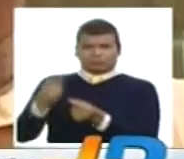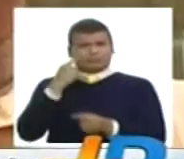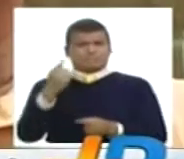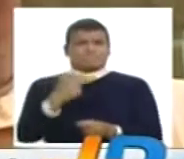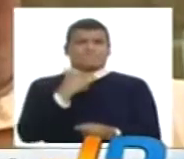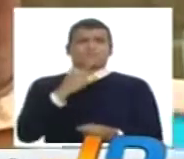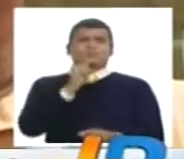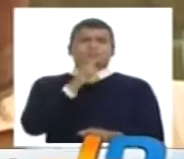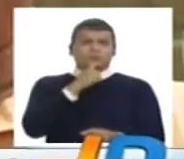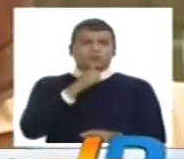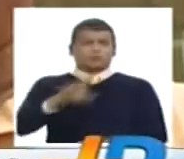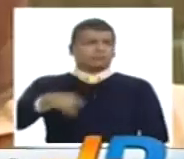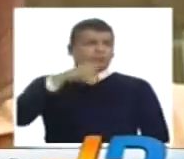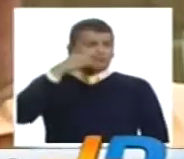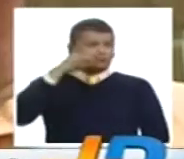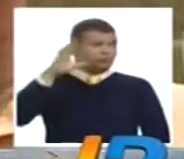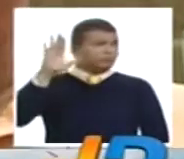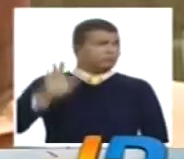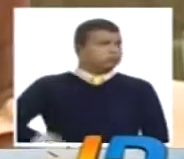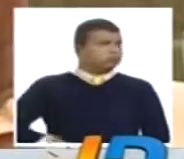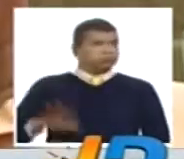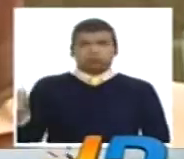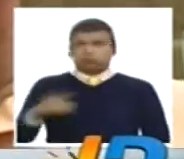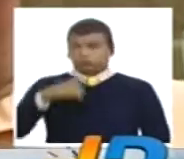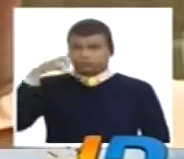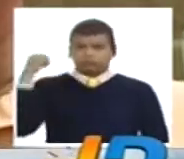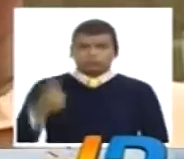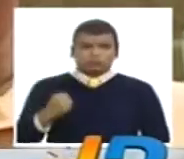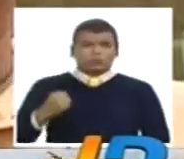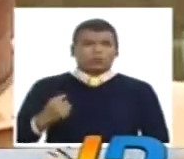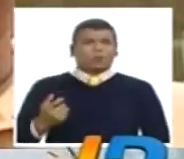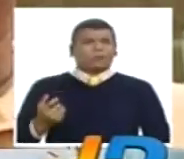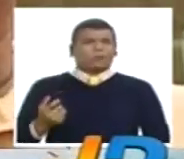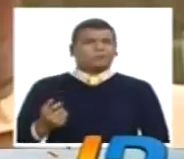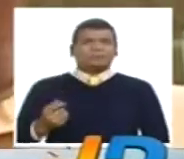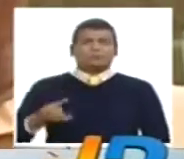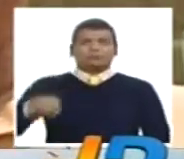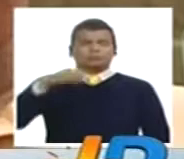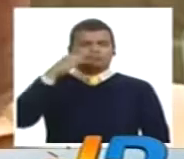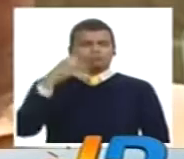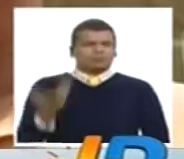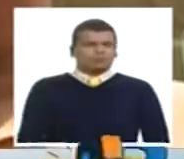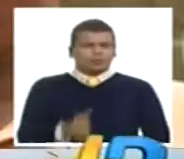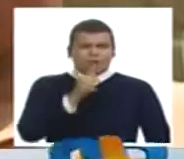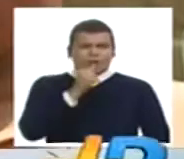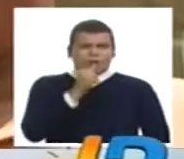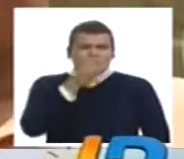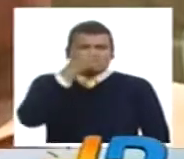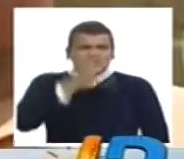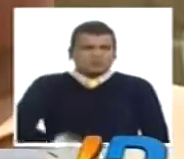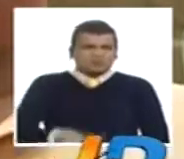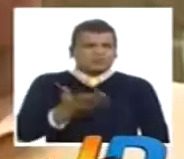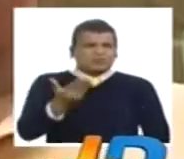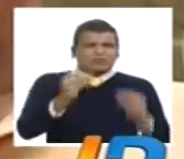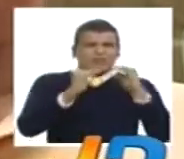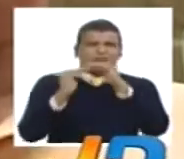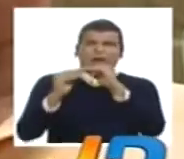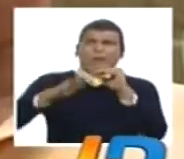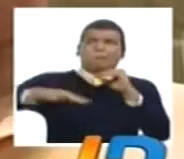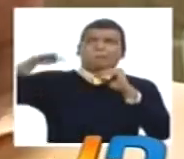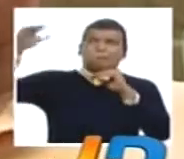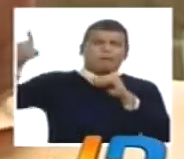obra. Los olores son demasiado fuertes porque son los olores del desagüe de las casas de